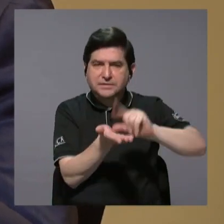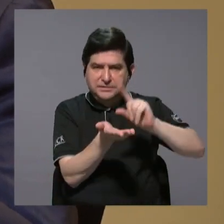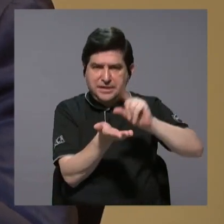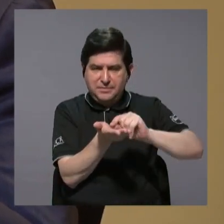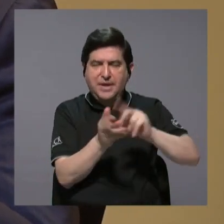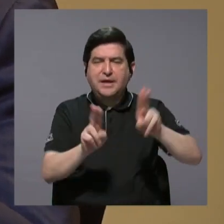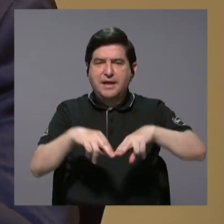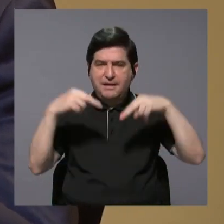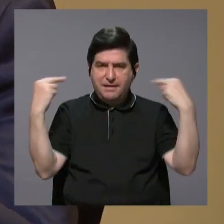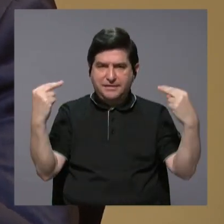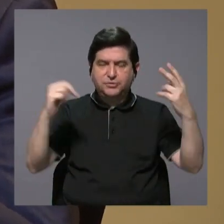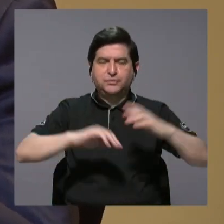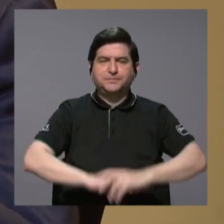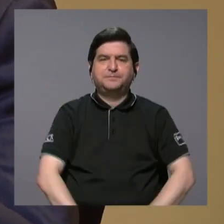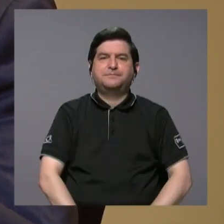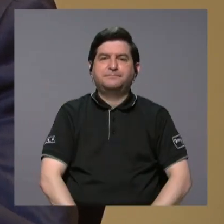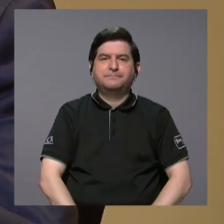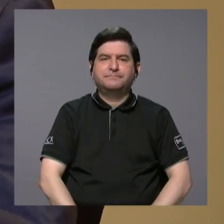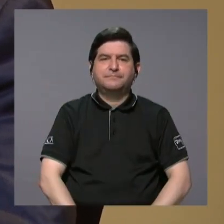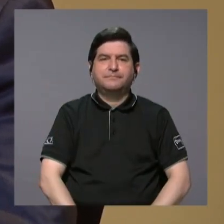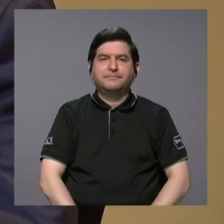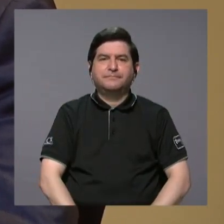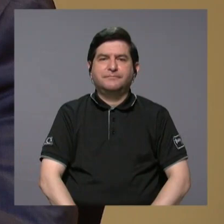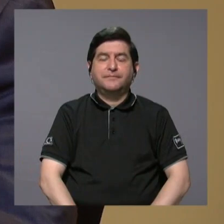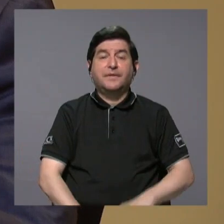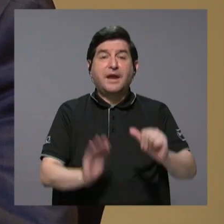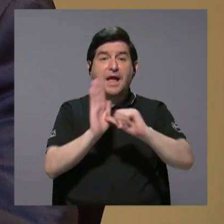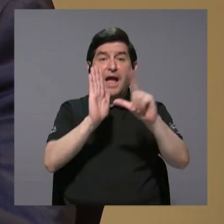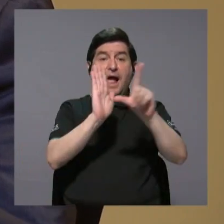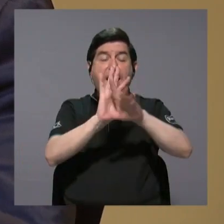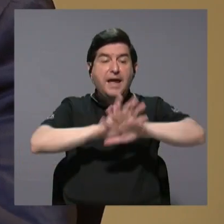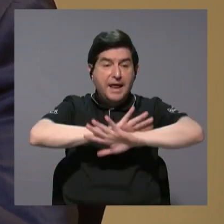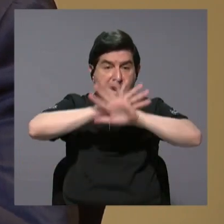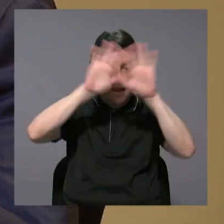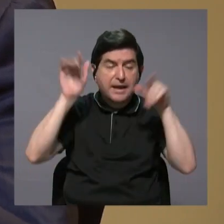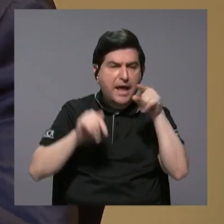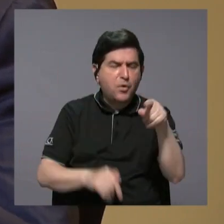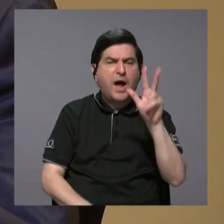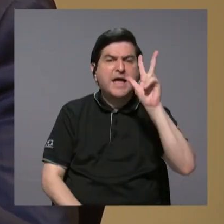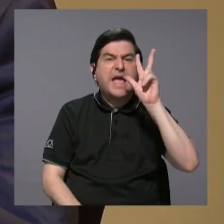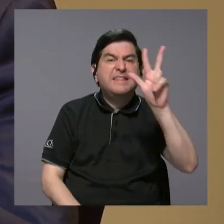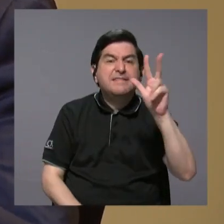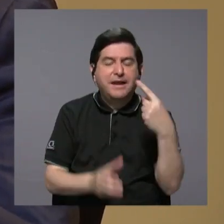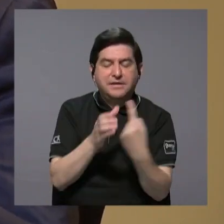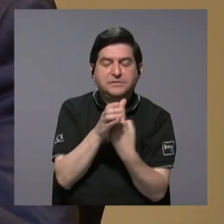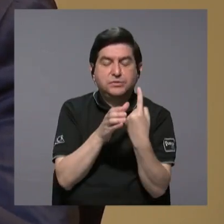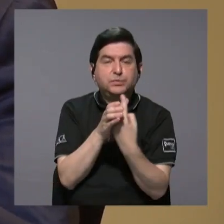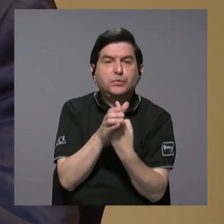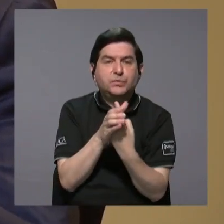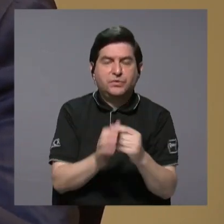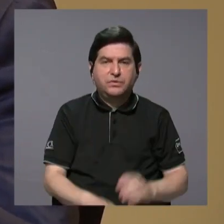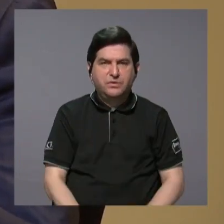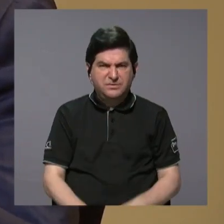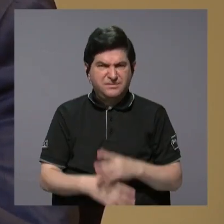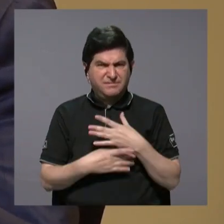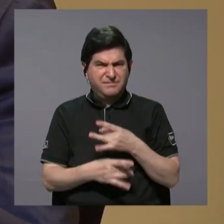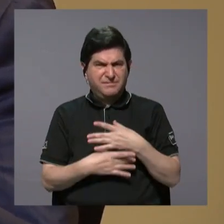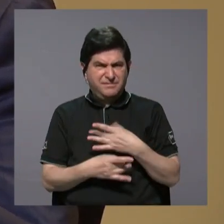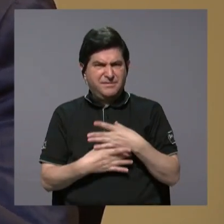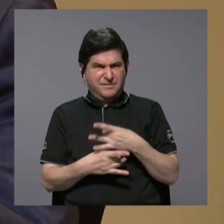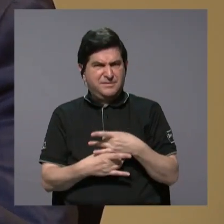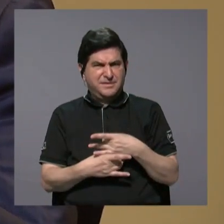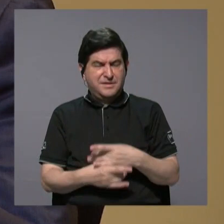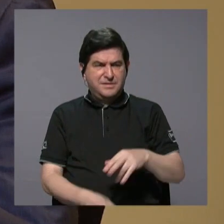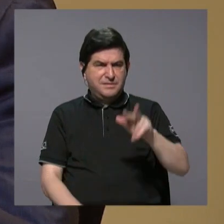en La Nación, y de forma tal que a la Asamblea le quedara claro que ahí habían tres monopolios. Lo interesante fue que